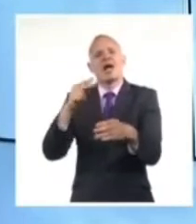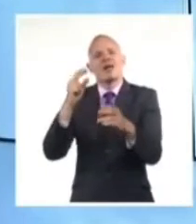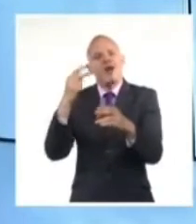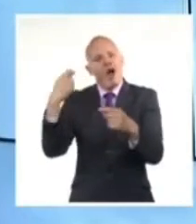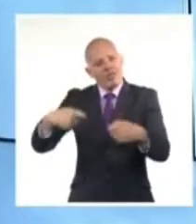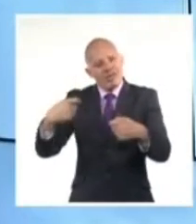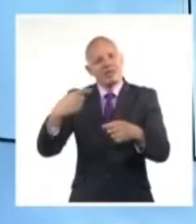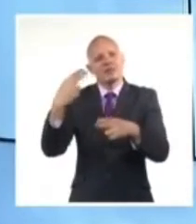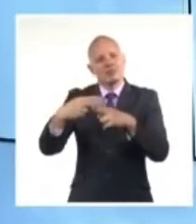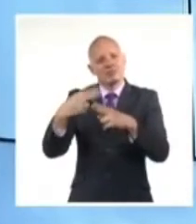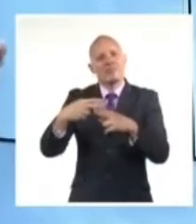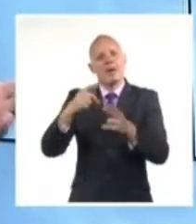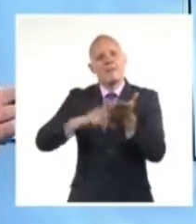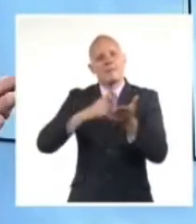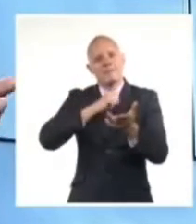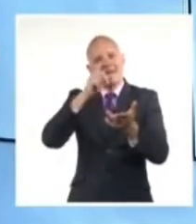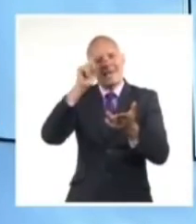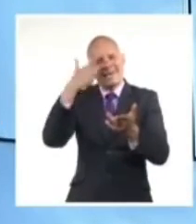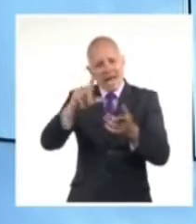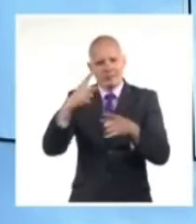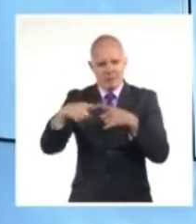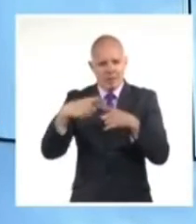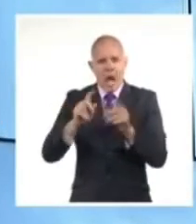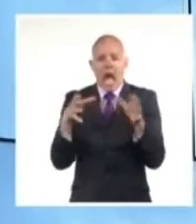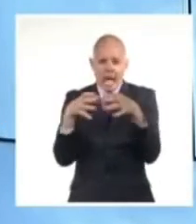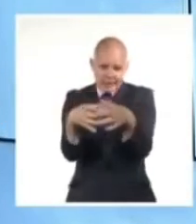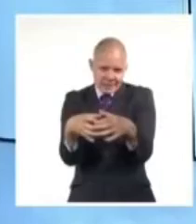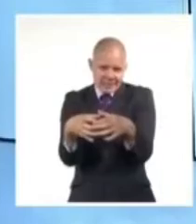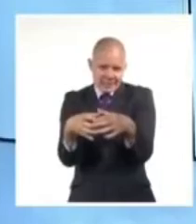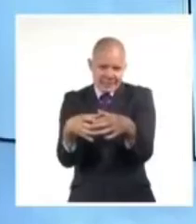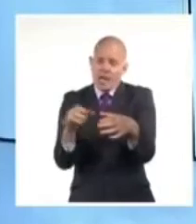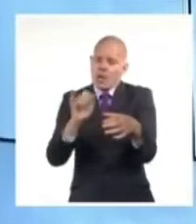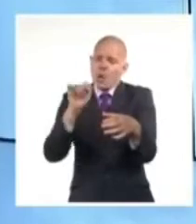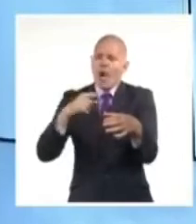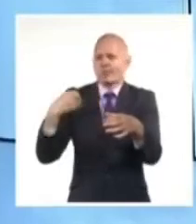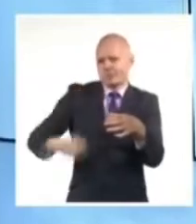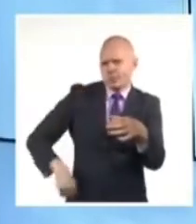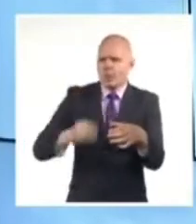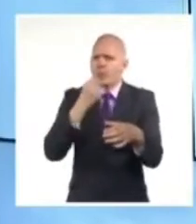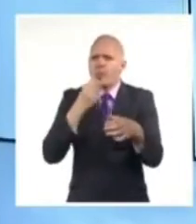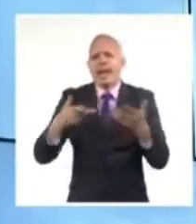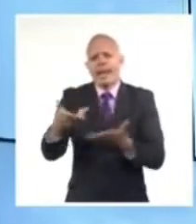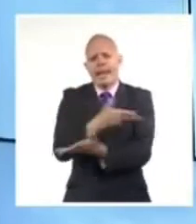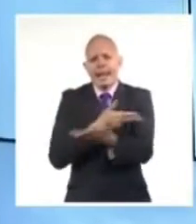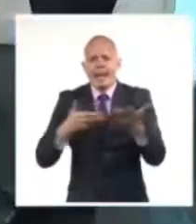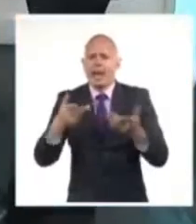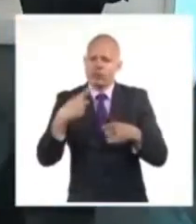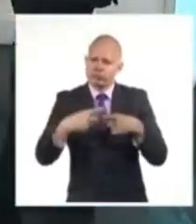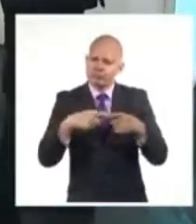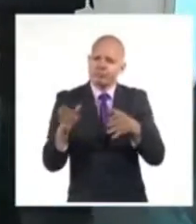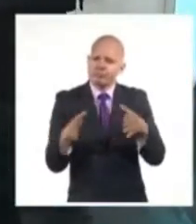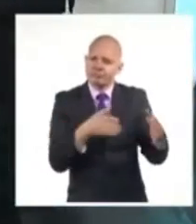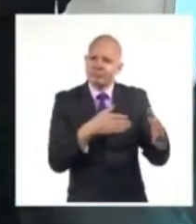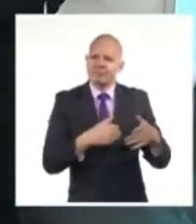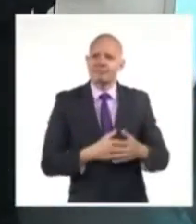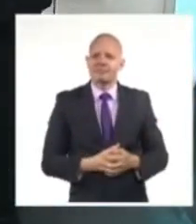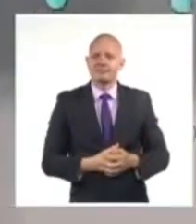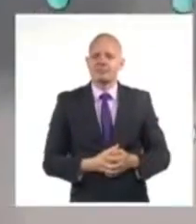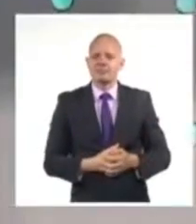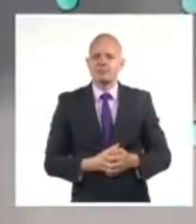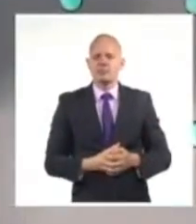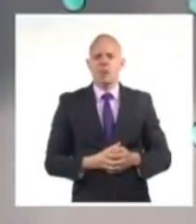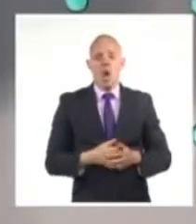profesionales porque son miembros de ellas, pero al final se constituyen en espacios propios de debate para aportar a la ciencia. ¿Ustedes imponen